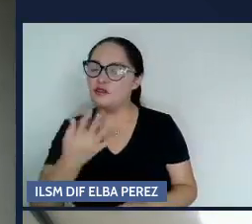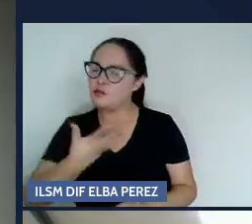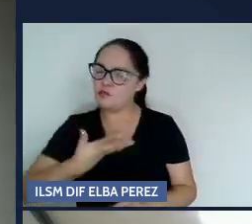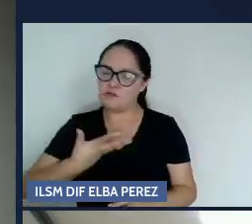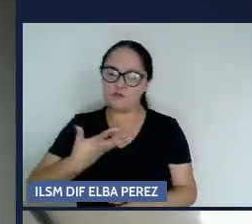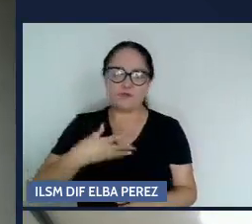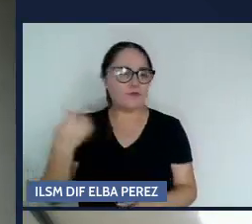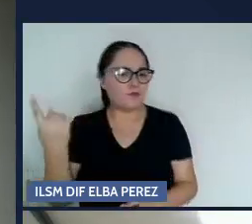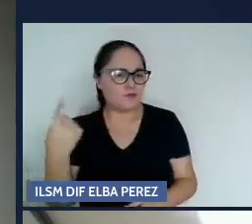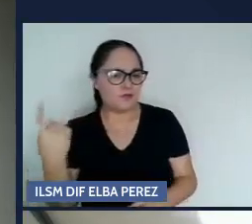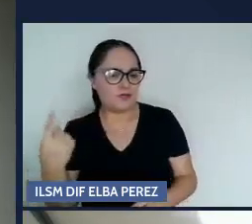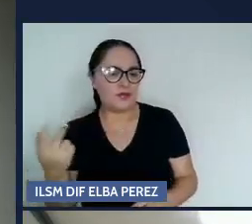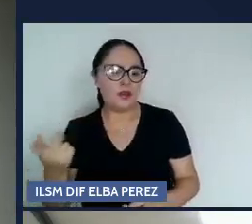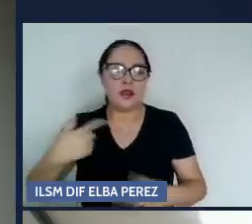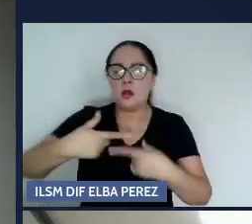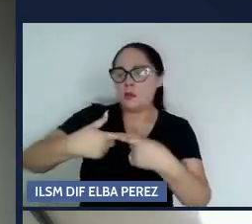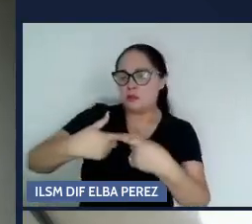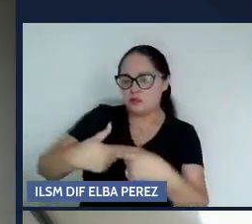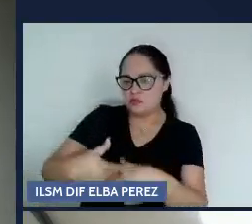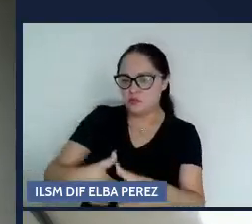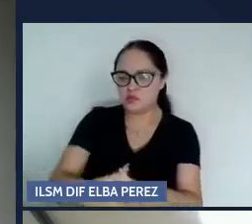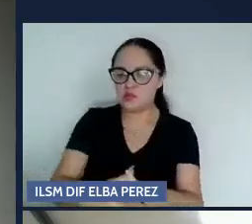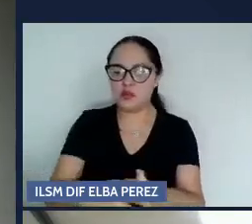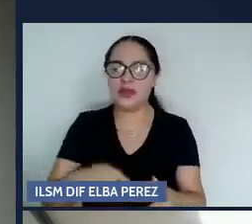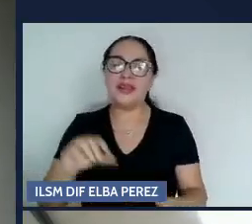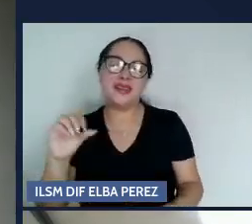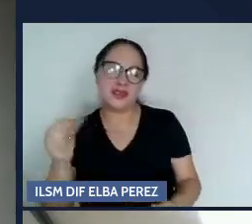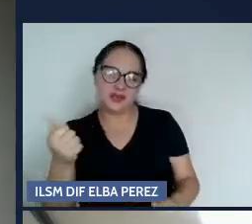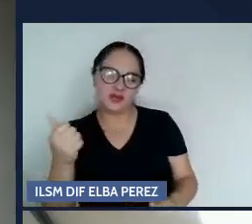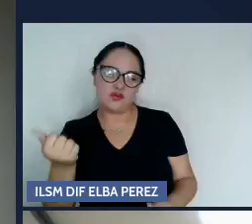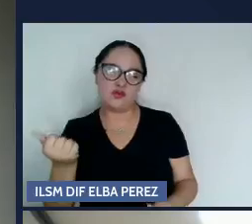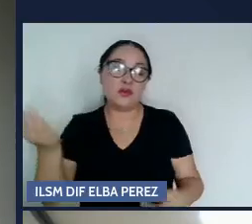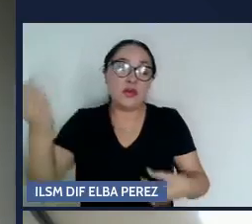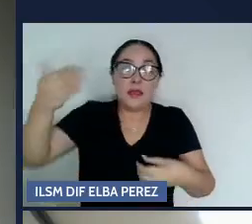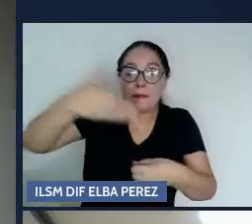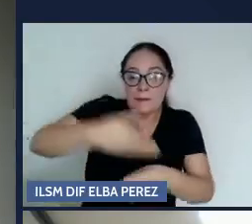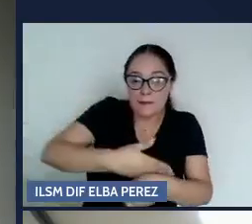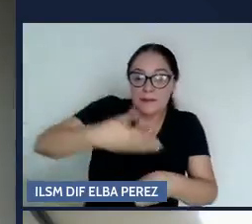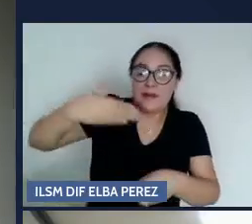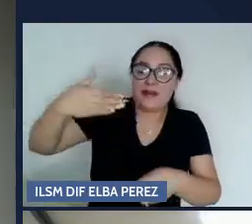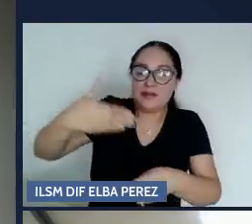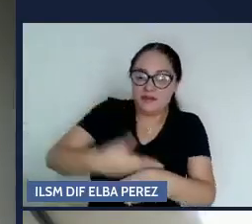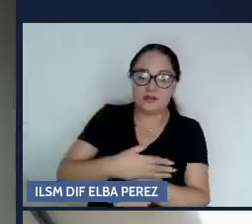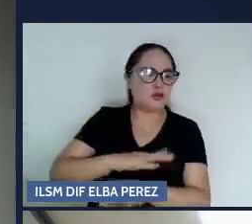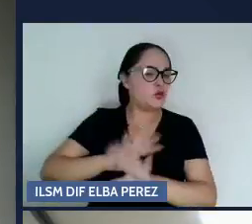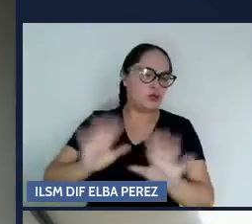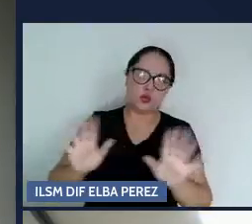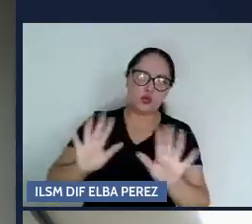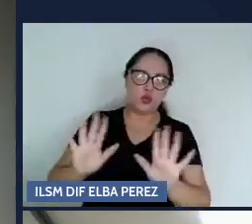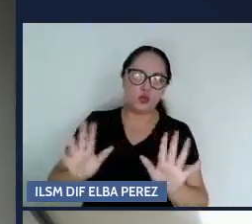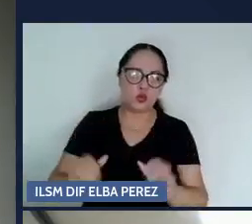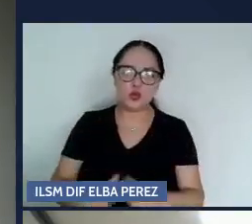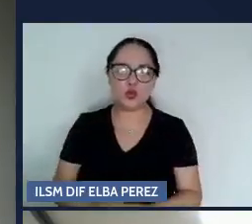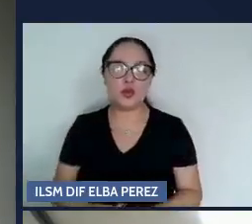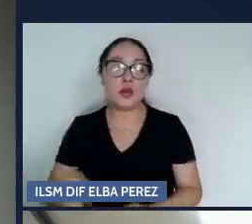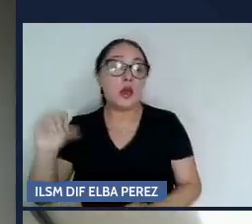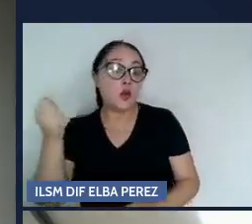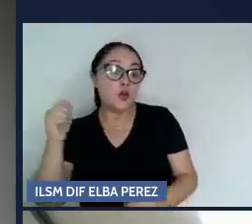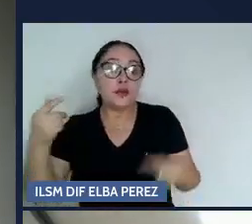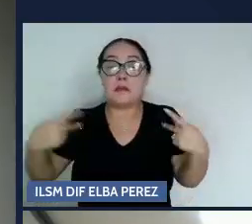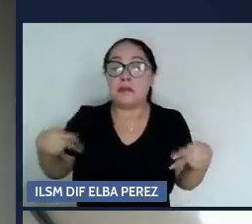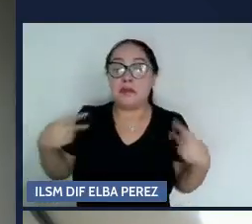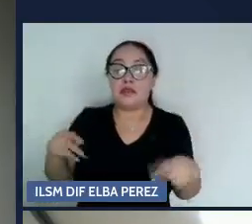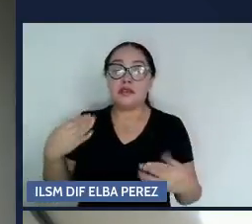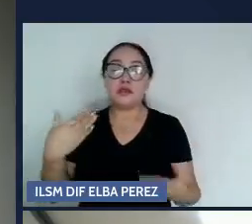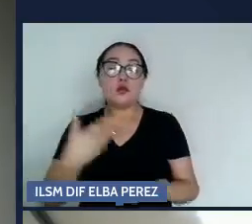influyéndonos, dejándonos influir, mejor dicho, por ninguna persona, por mucha confianza que le tengamos, para que votemos o dejemos de votar